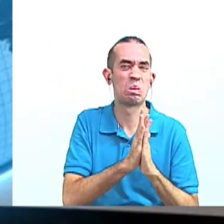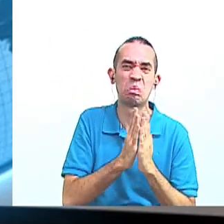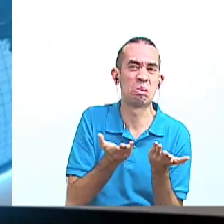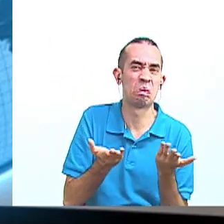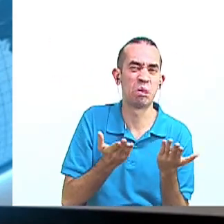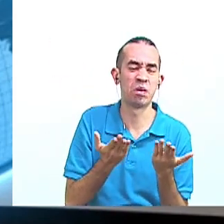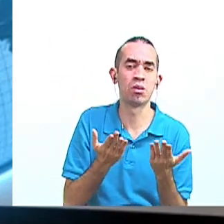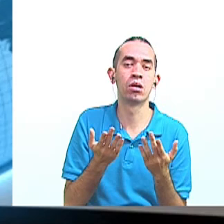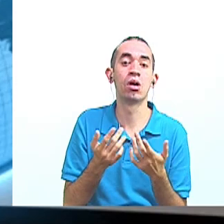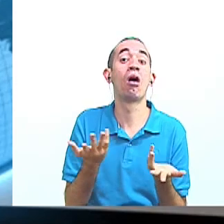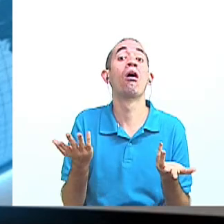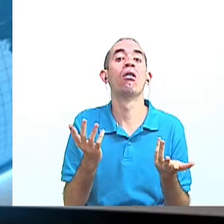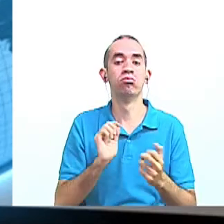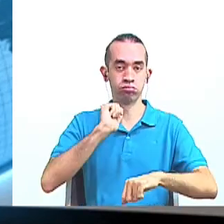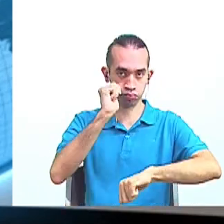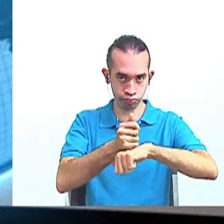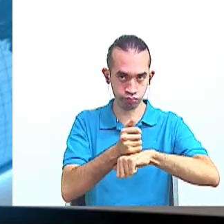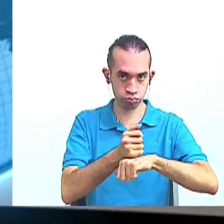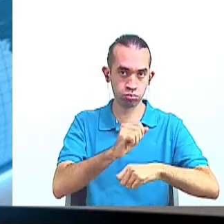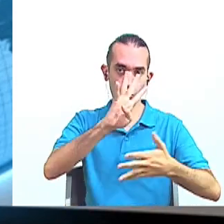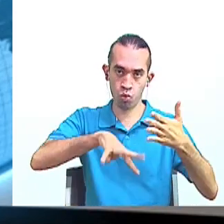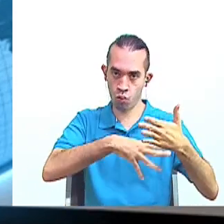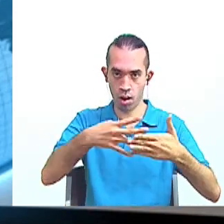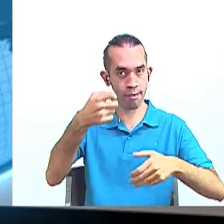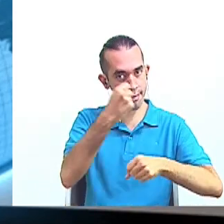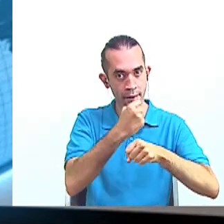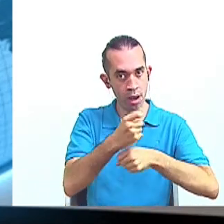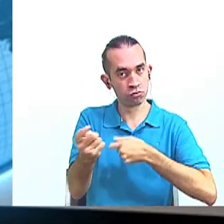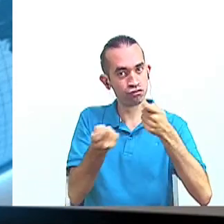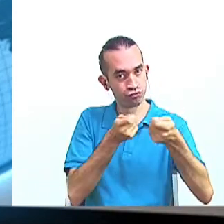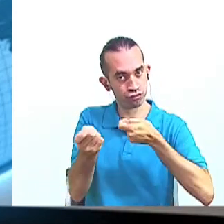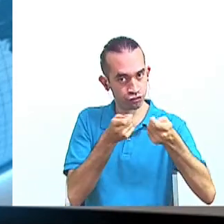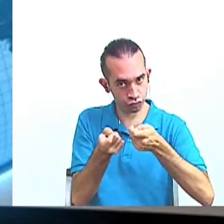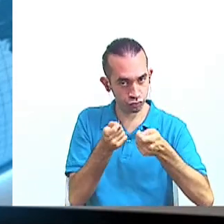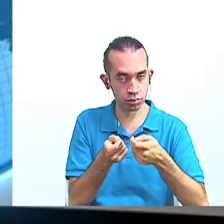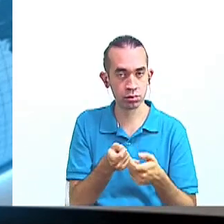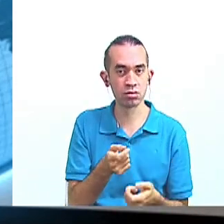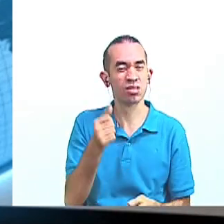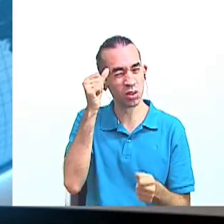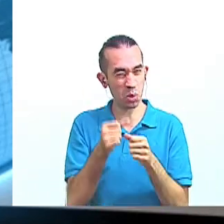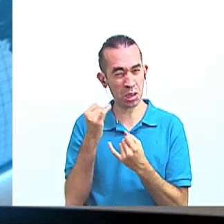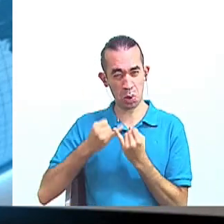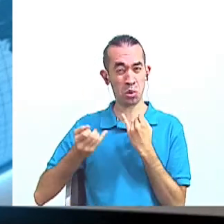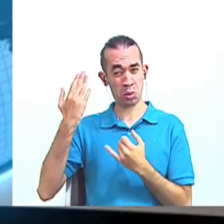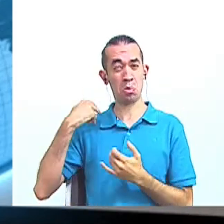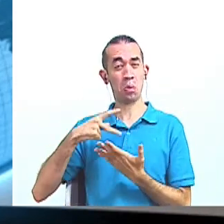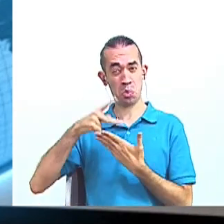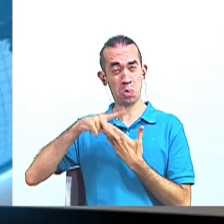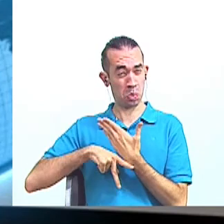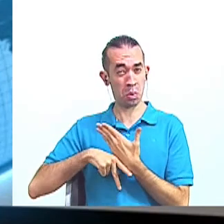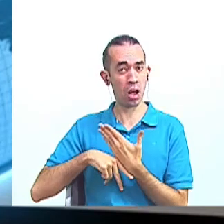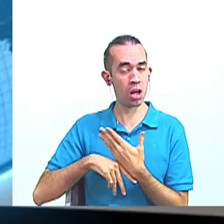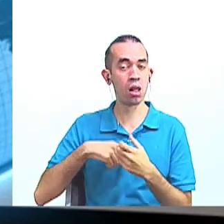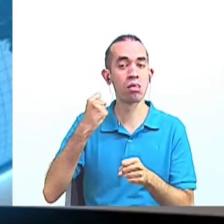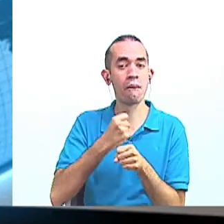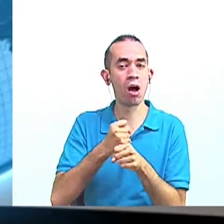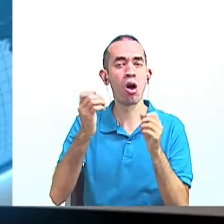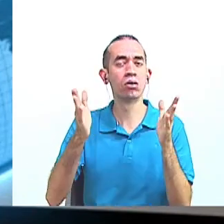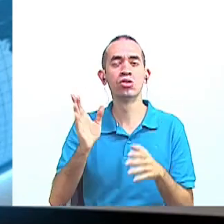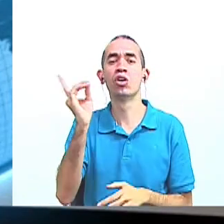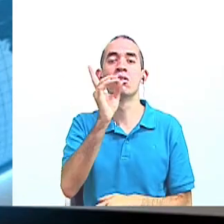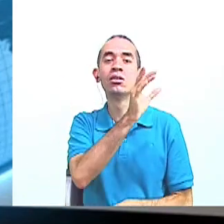La regulación de la jornada laboral. Si recuerdan el último programa, los trabajadores en Chicago